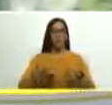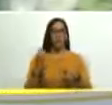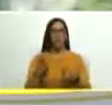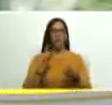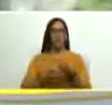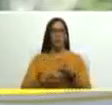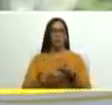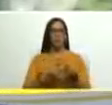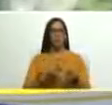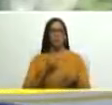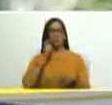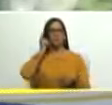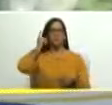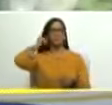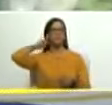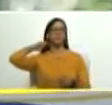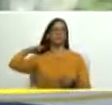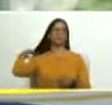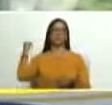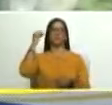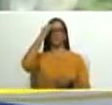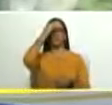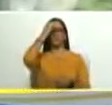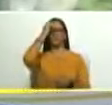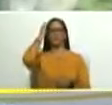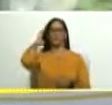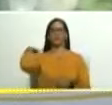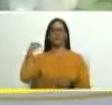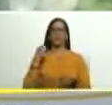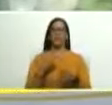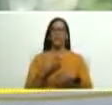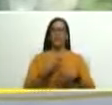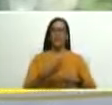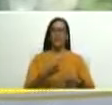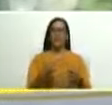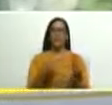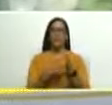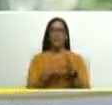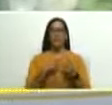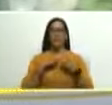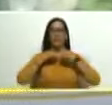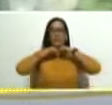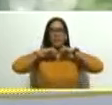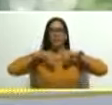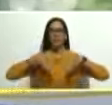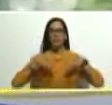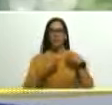esposo. Desearle mil bendiciones, presidente. Amén.